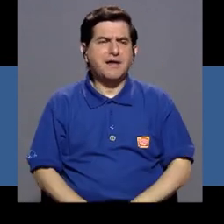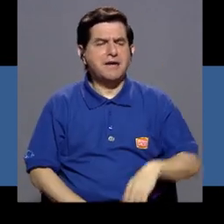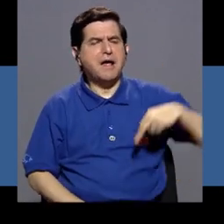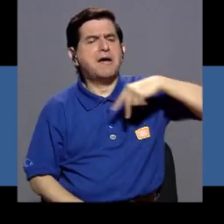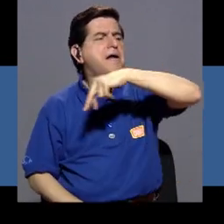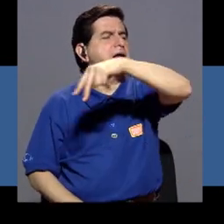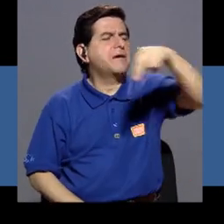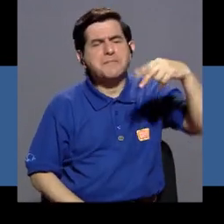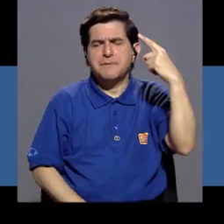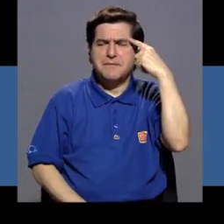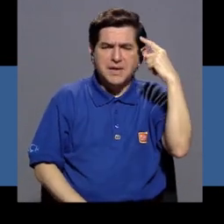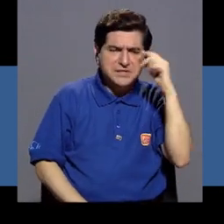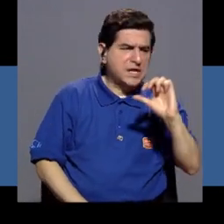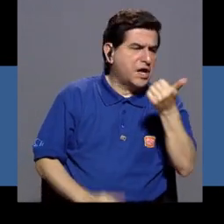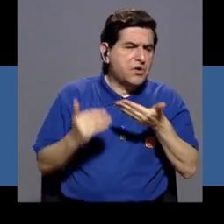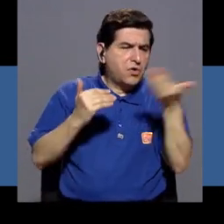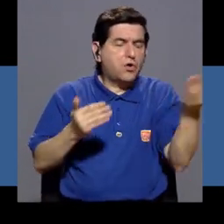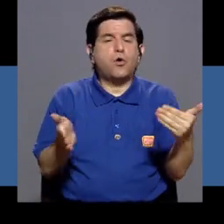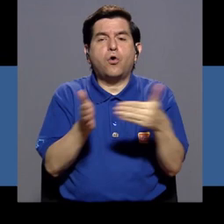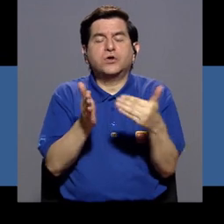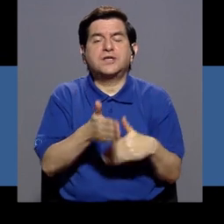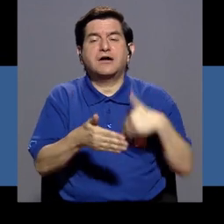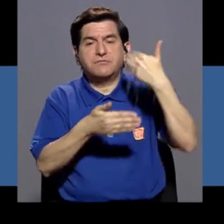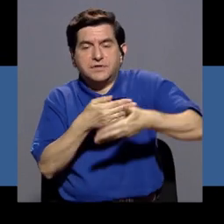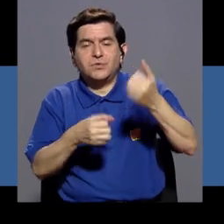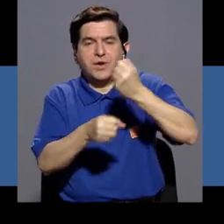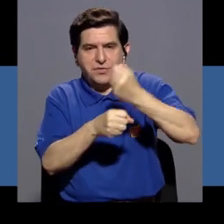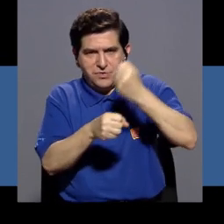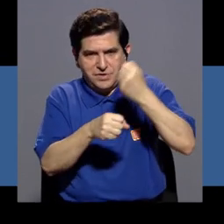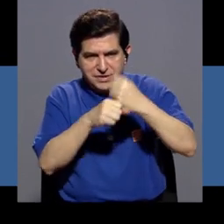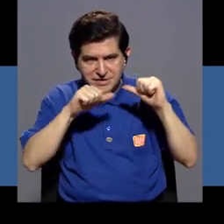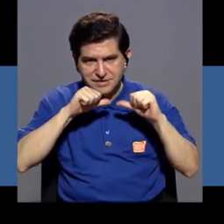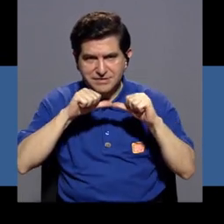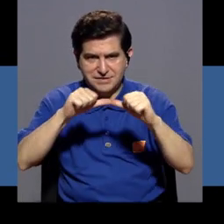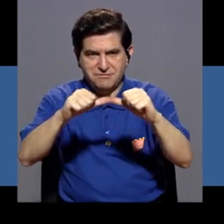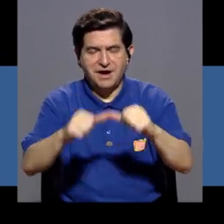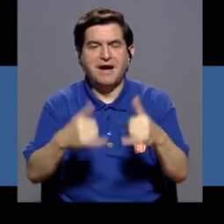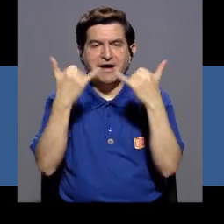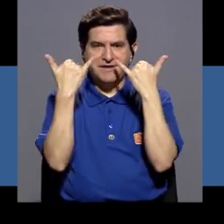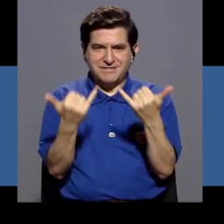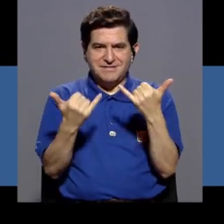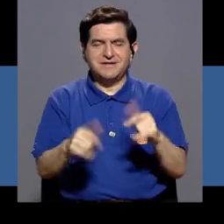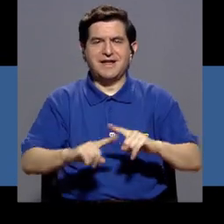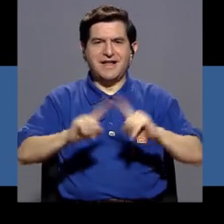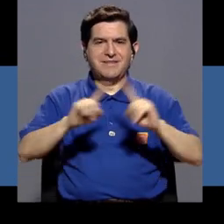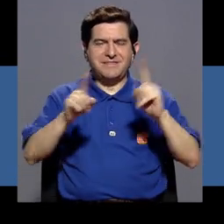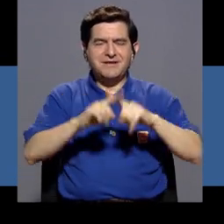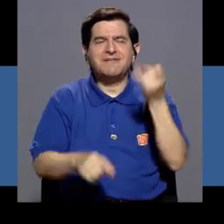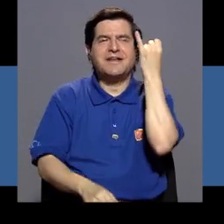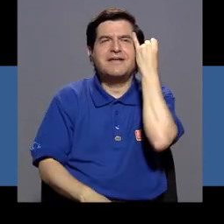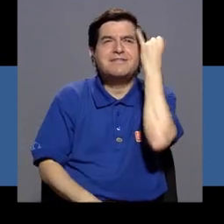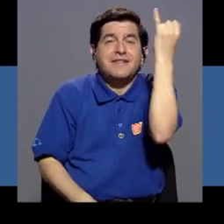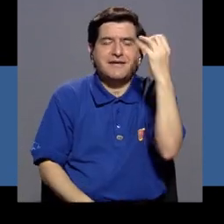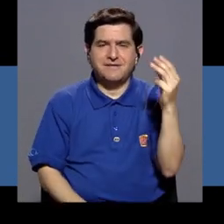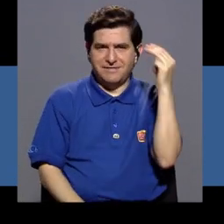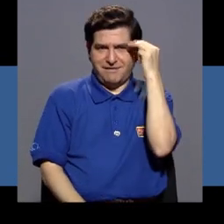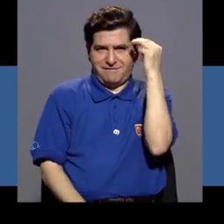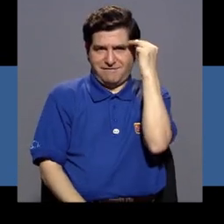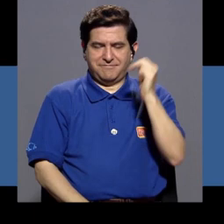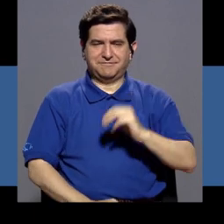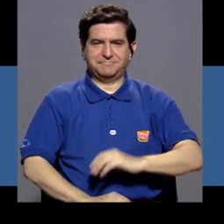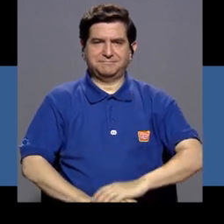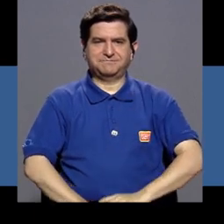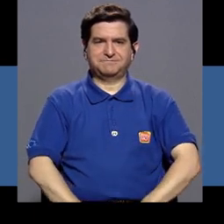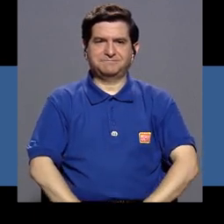dar una vuelta, pensar en otras cosas y volverme a sentar a mi escritorio y otra vez seguir trabajando en lo que estaba, ya como con otro cassette en la